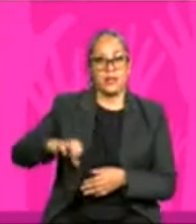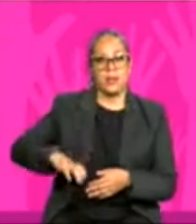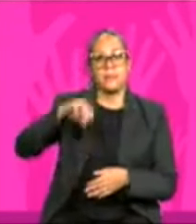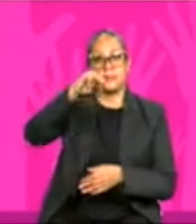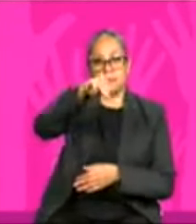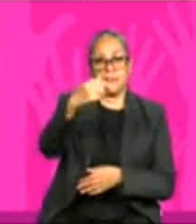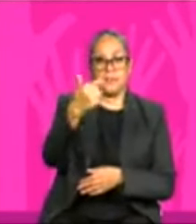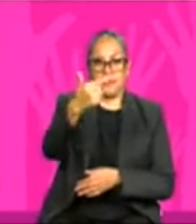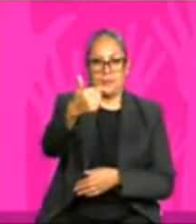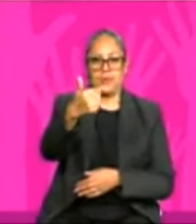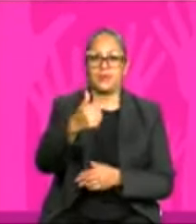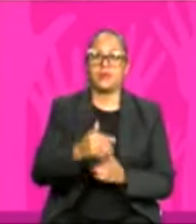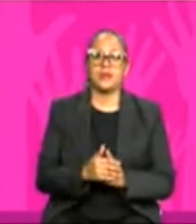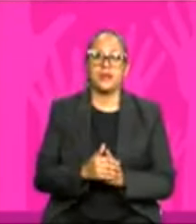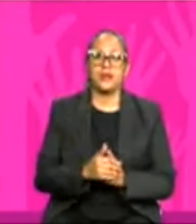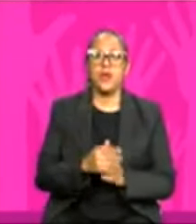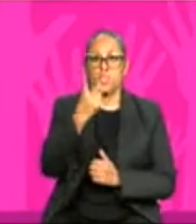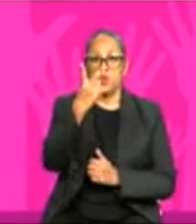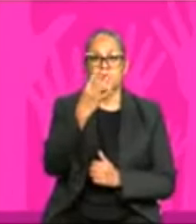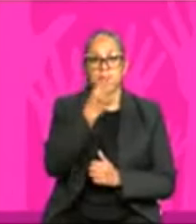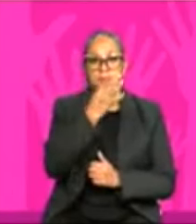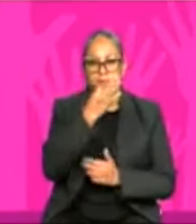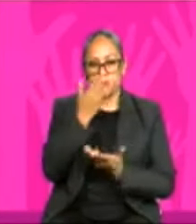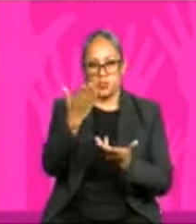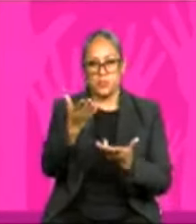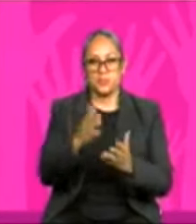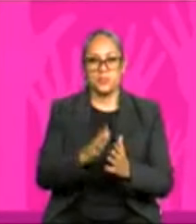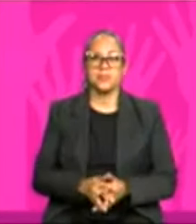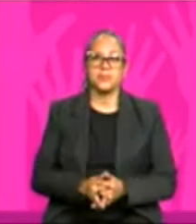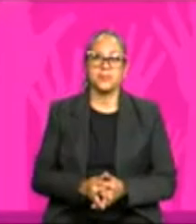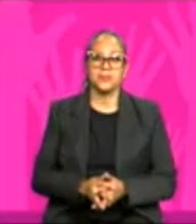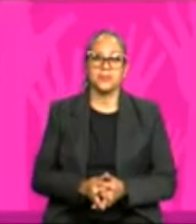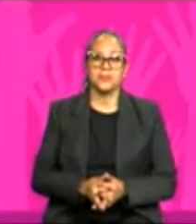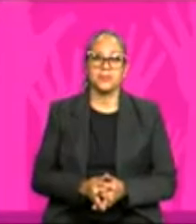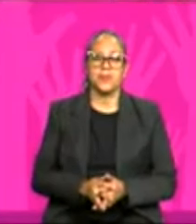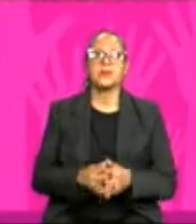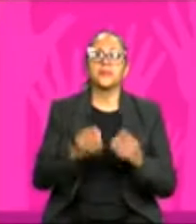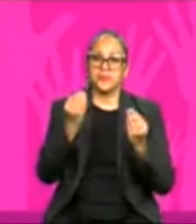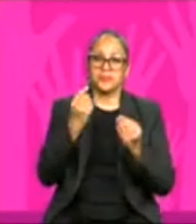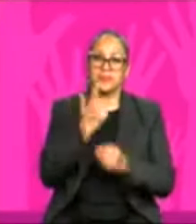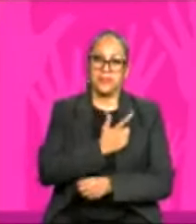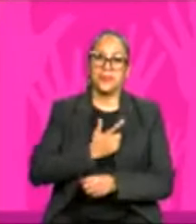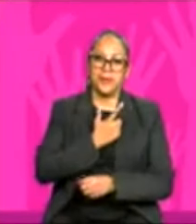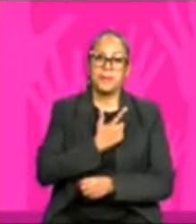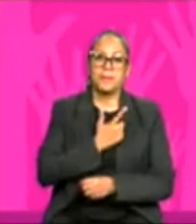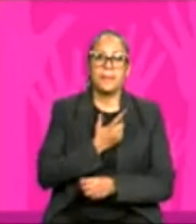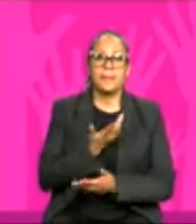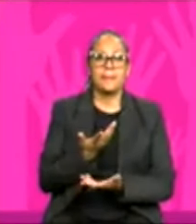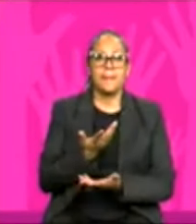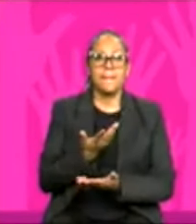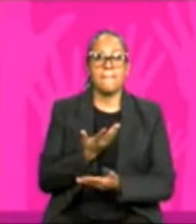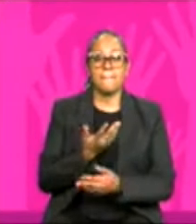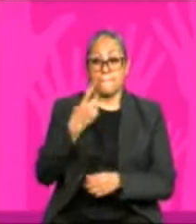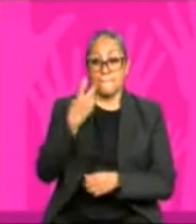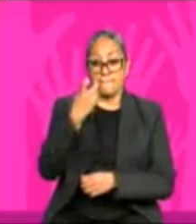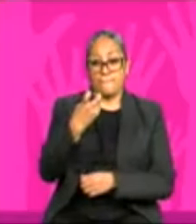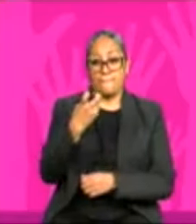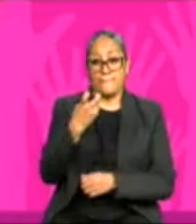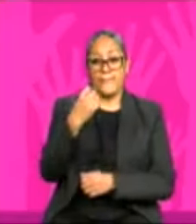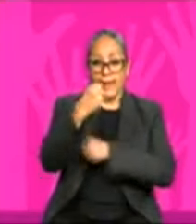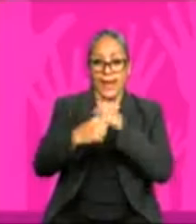Margarita González Sarabia. 2 minutos de derecho de réplica, candidata. Con mucho gusto. Durante los